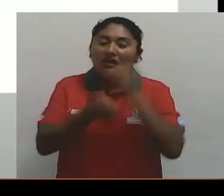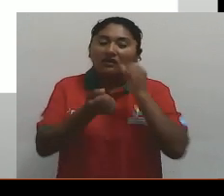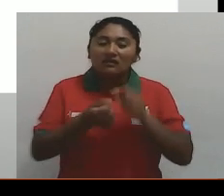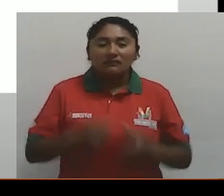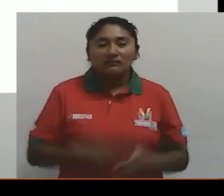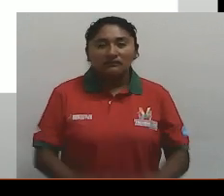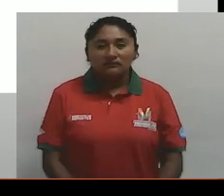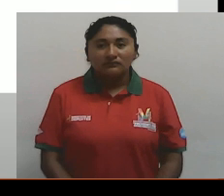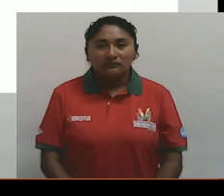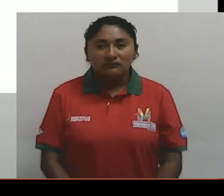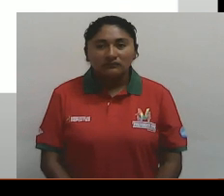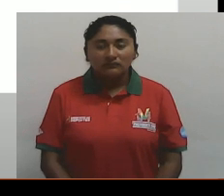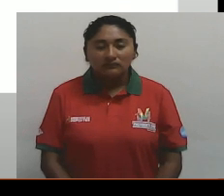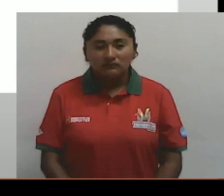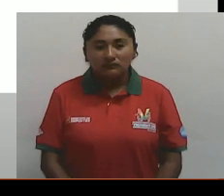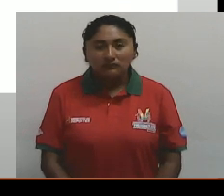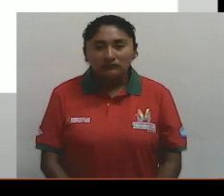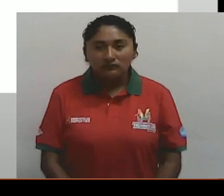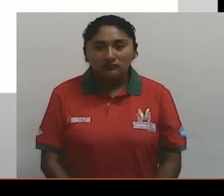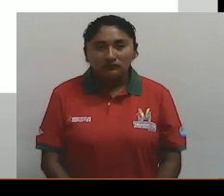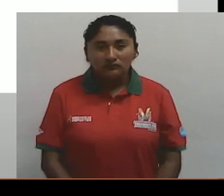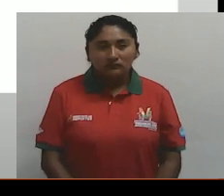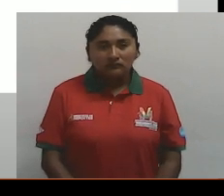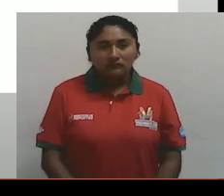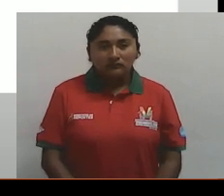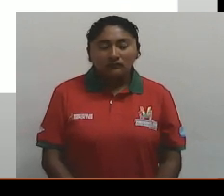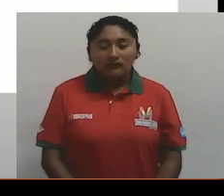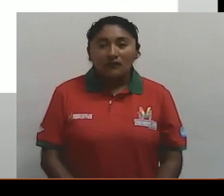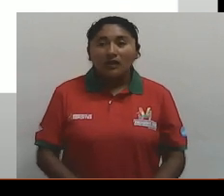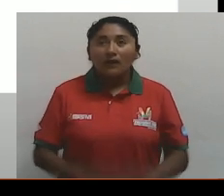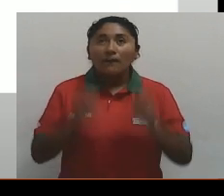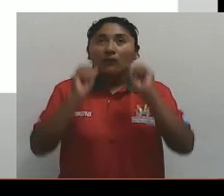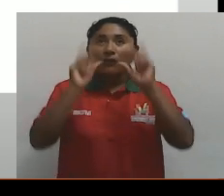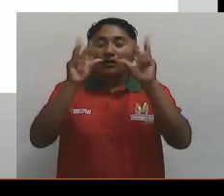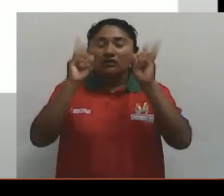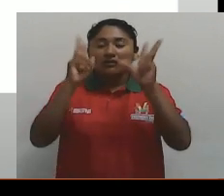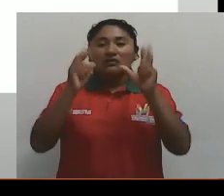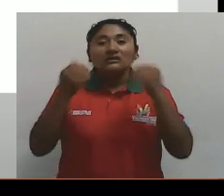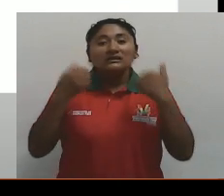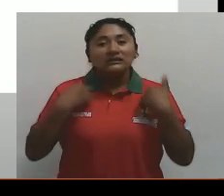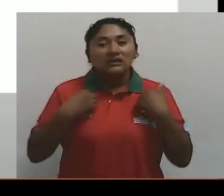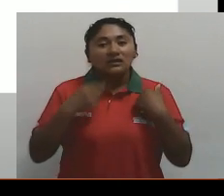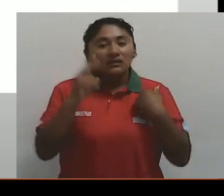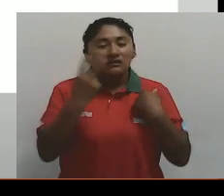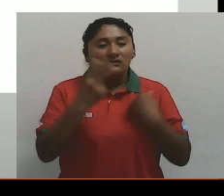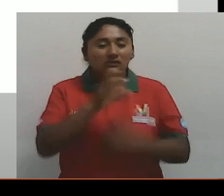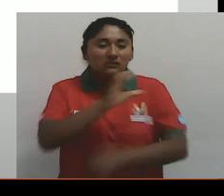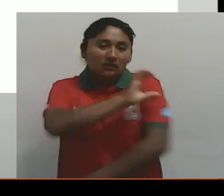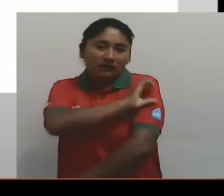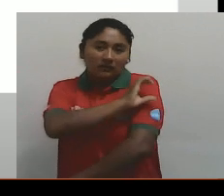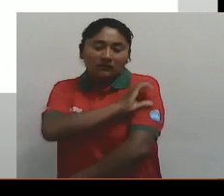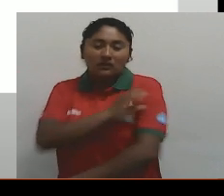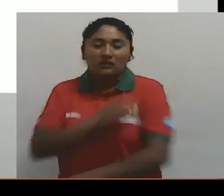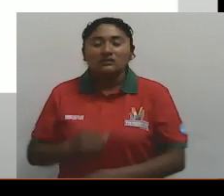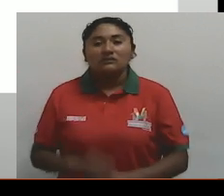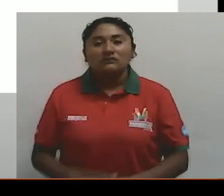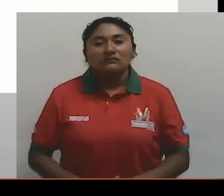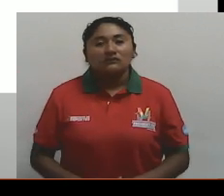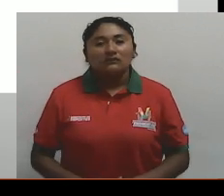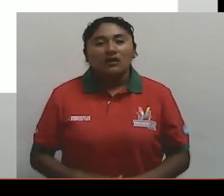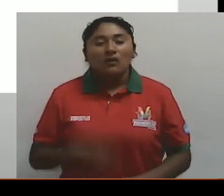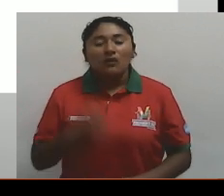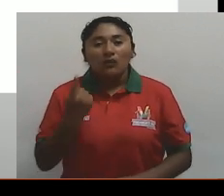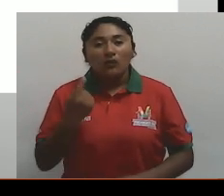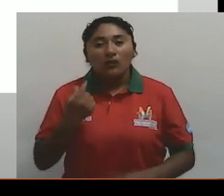equipo, porque en el voleibol existen dos capitanes, uno que es el capitán de equipo y otro que es el capitán en juego. Y los que asisten al